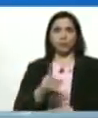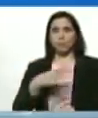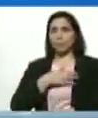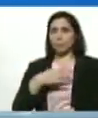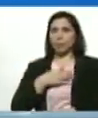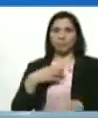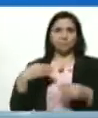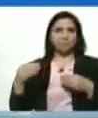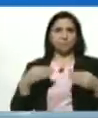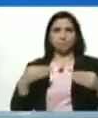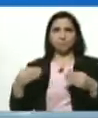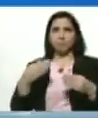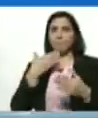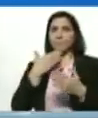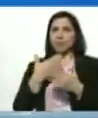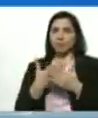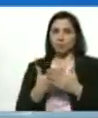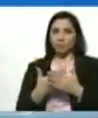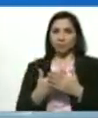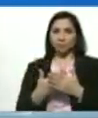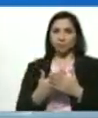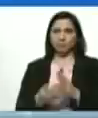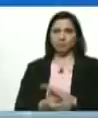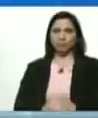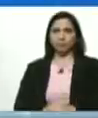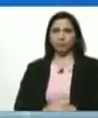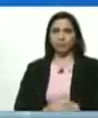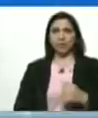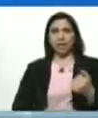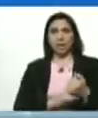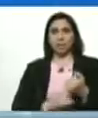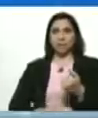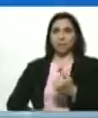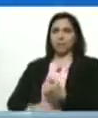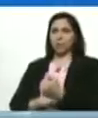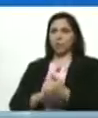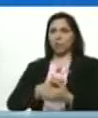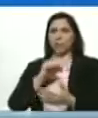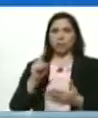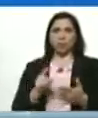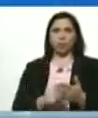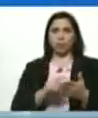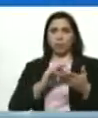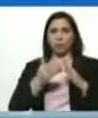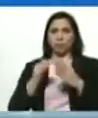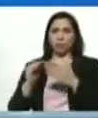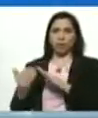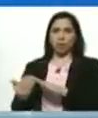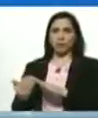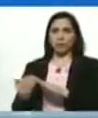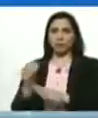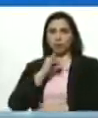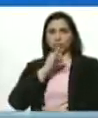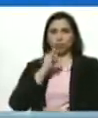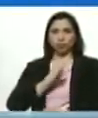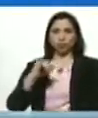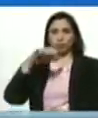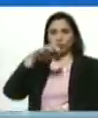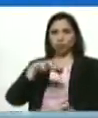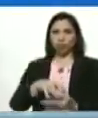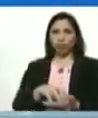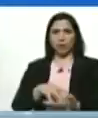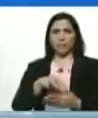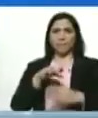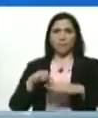flexibilización y pido el apoyo total de la comunidad del zulia de los